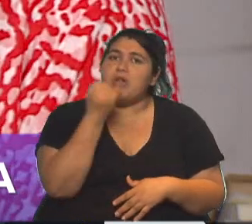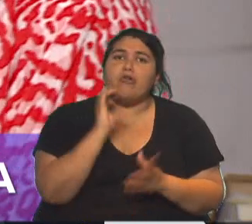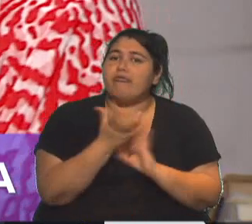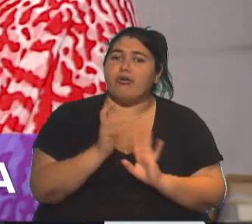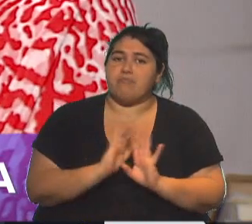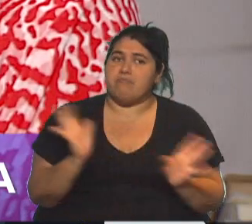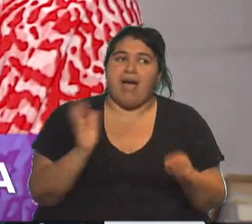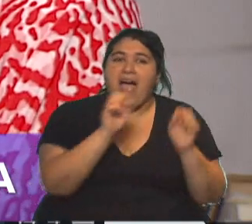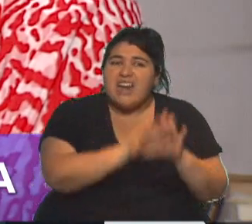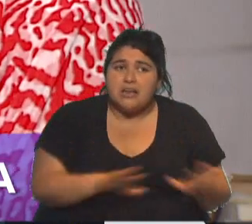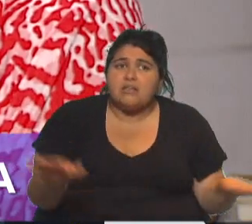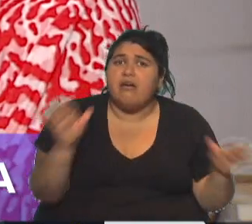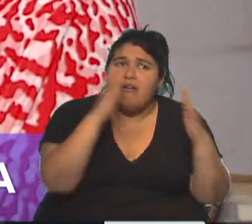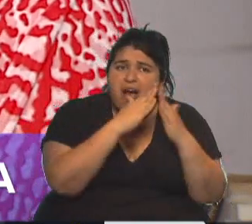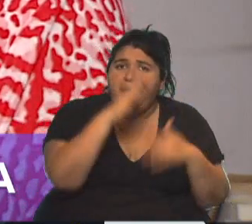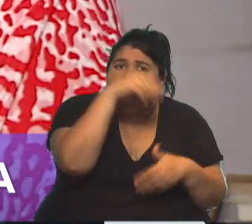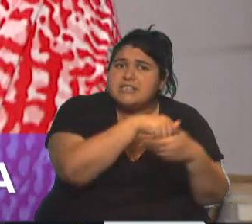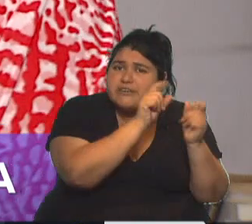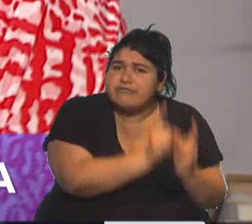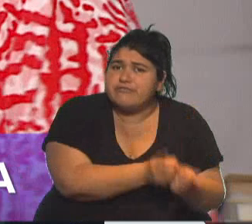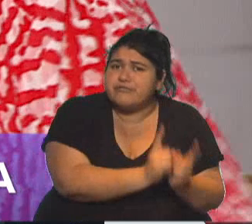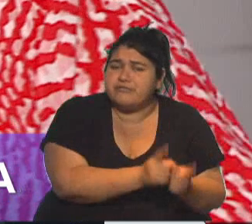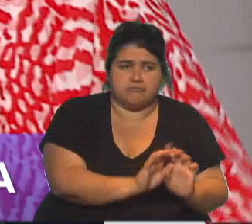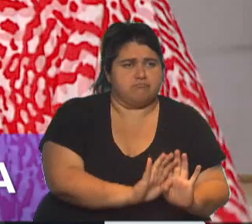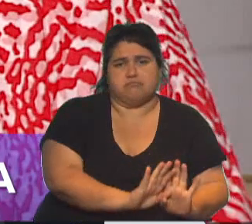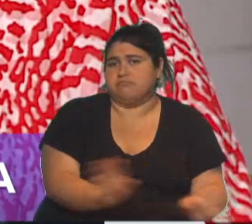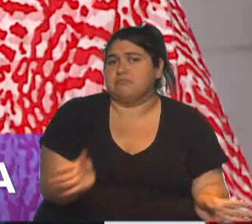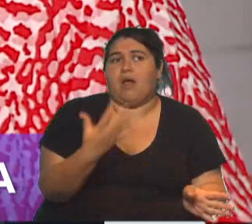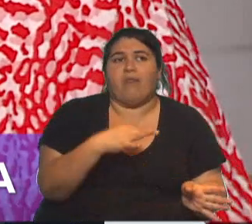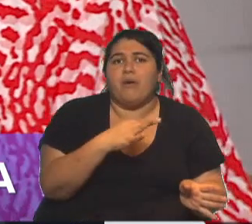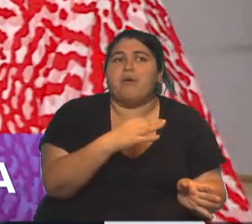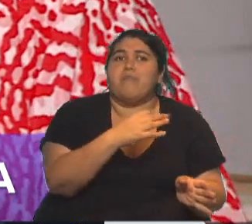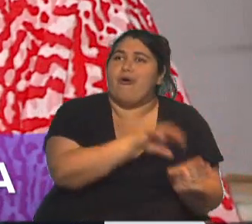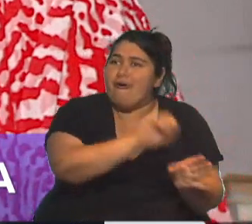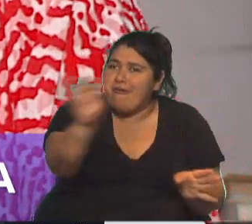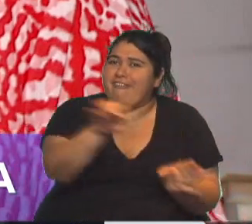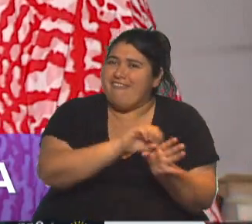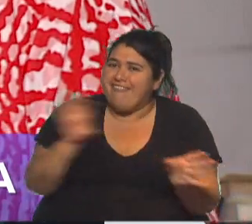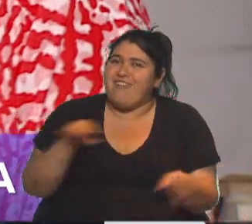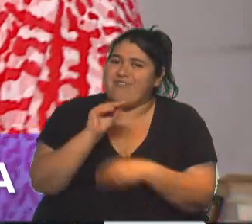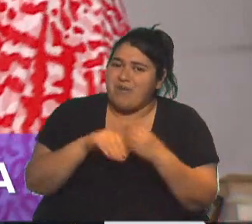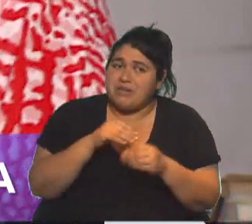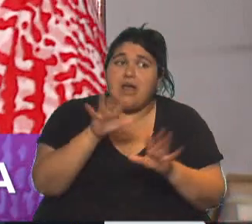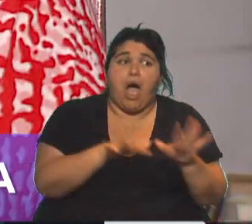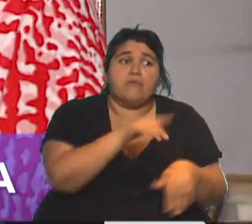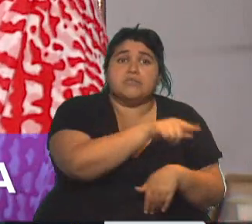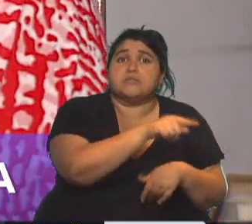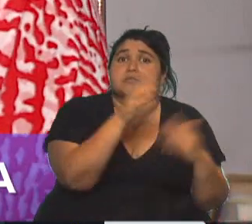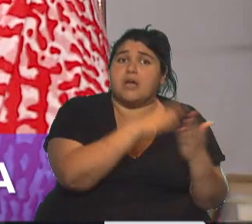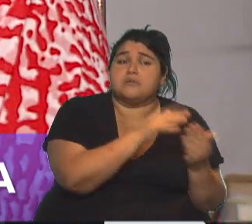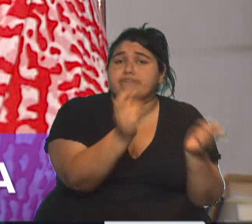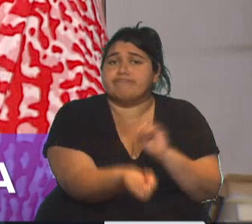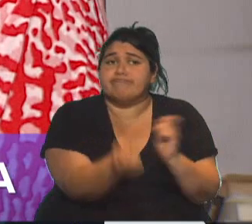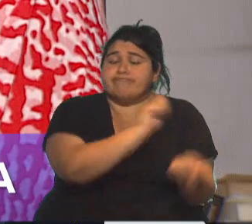estos niños que están encerrados en instituciones y que a veces pasan por 3, 4, 5 instituciones y están pidiendo, por